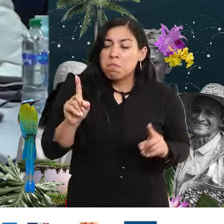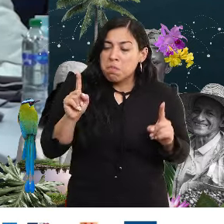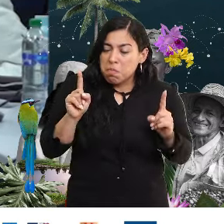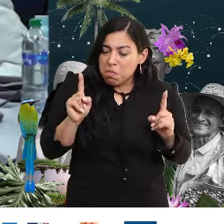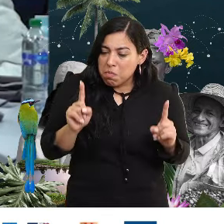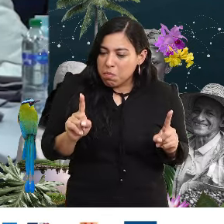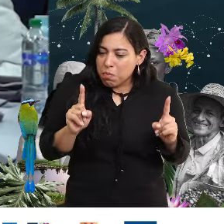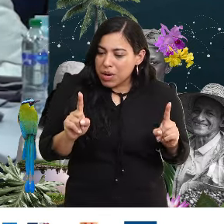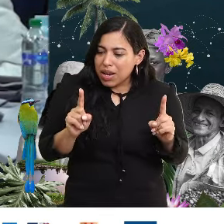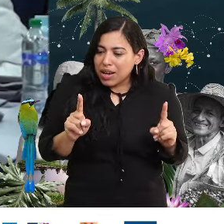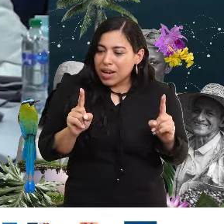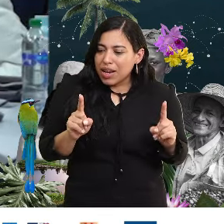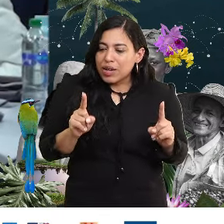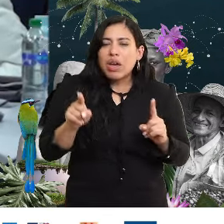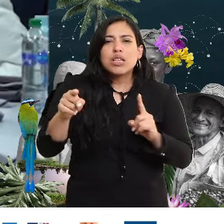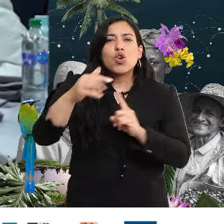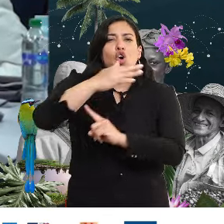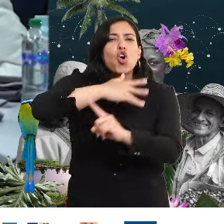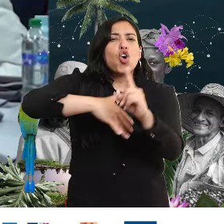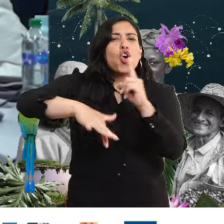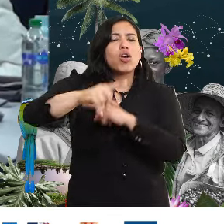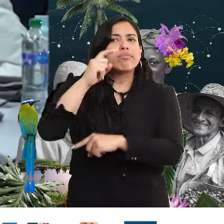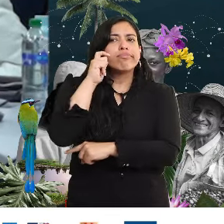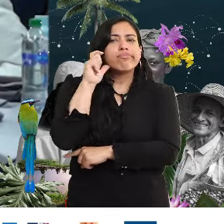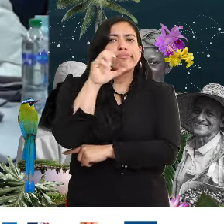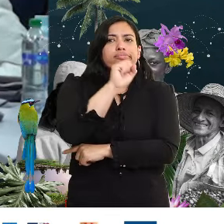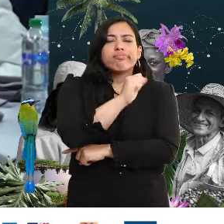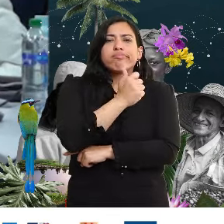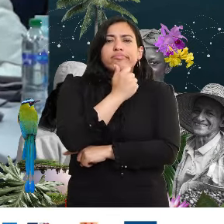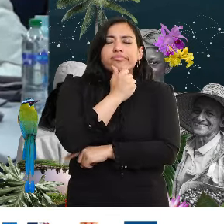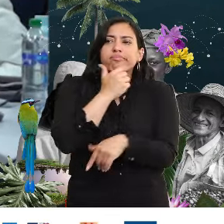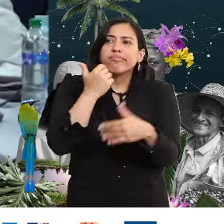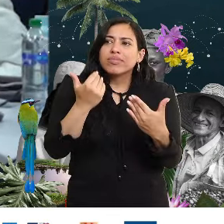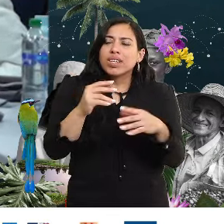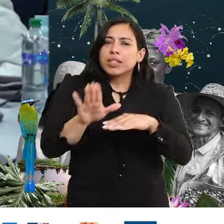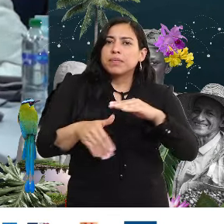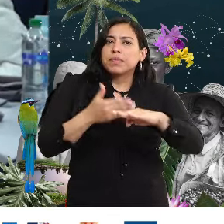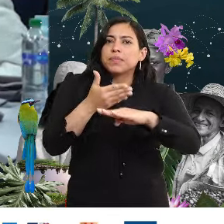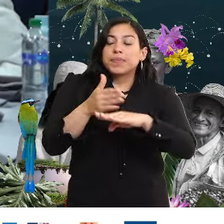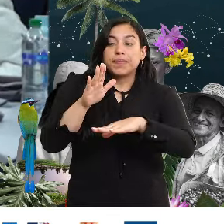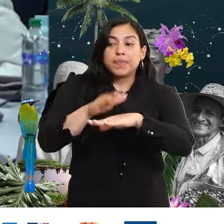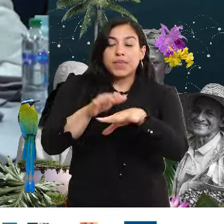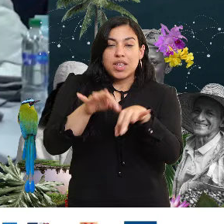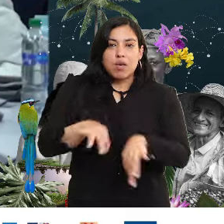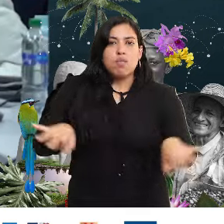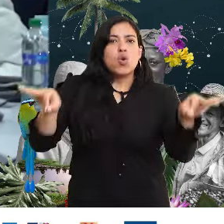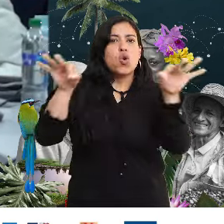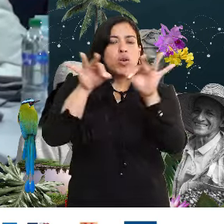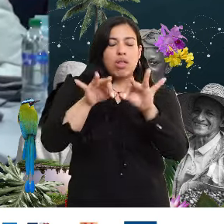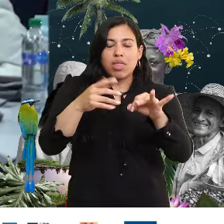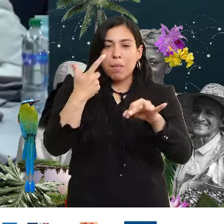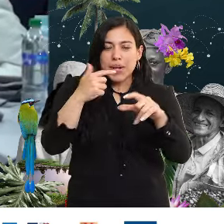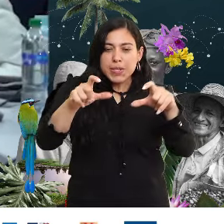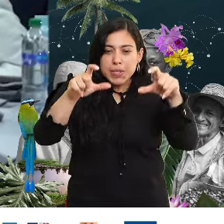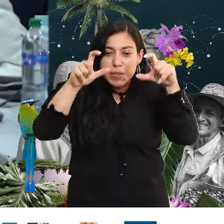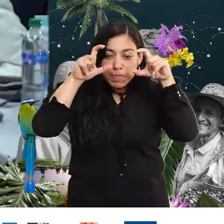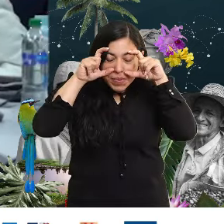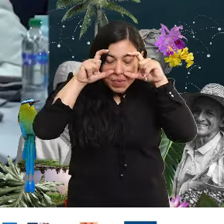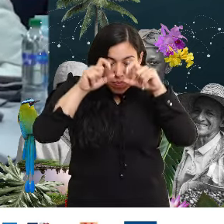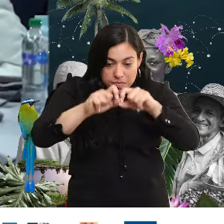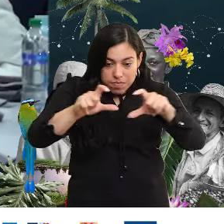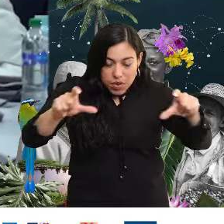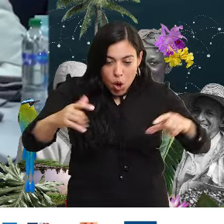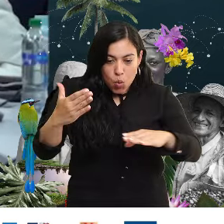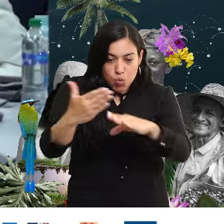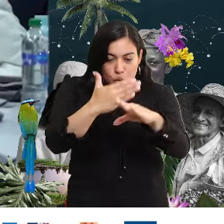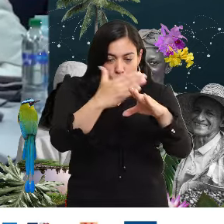en cuenta esos contextos en donde estamos trabajando, poner sobre la mesa la importancia de ponerse los lentes de sensibilidad a los conflictos y